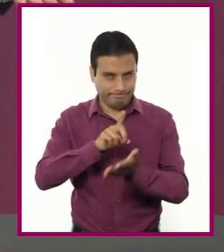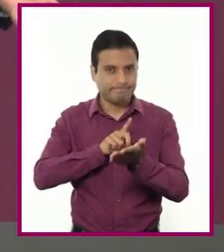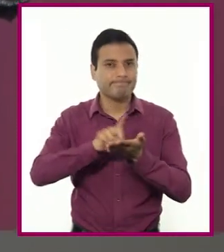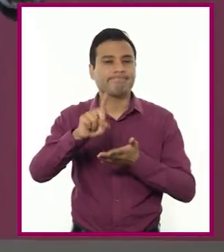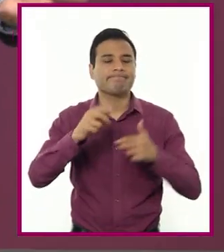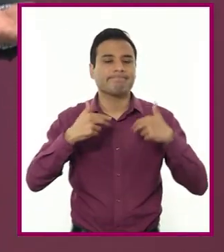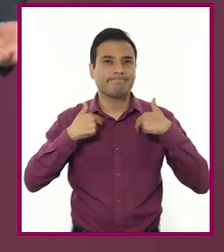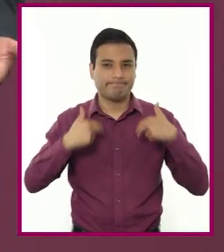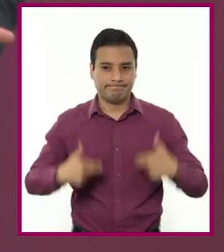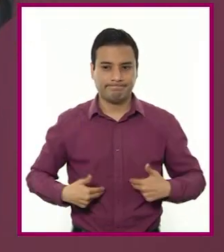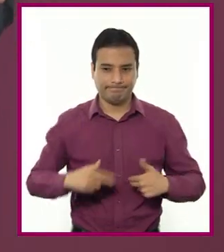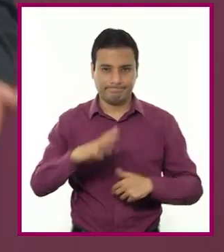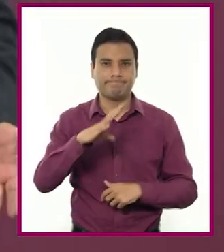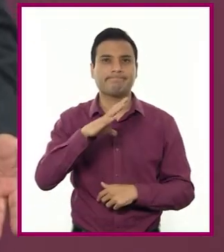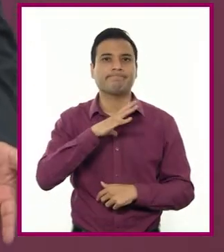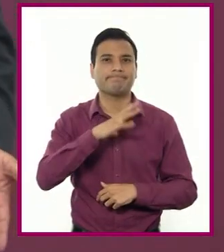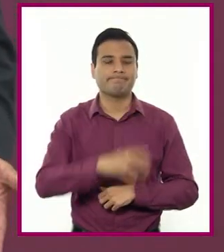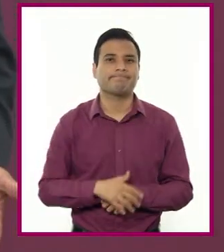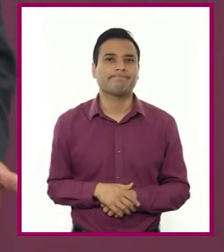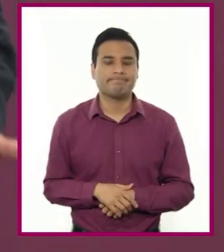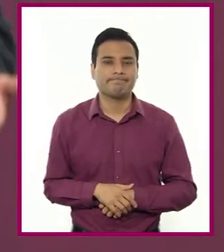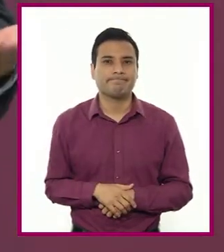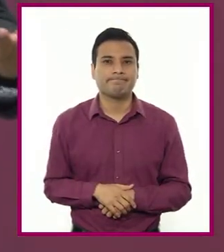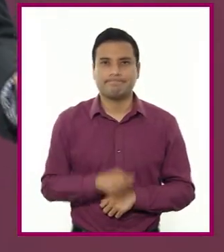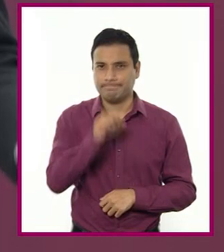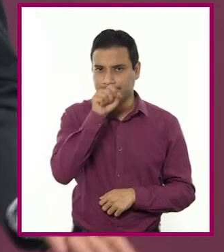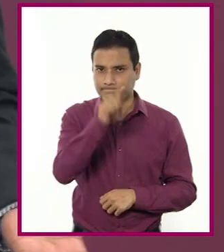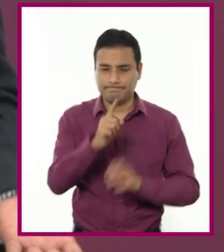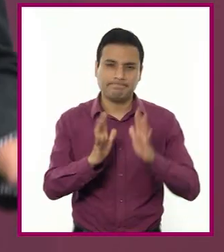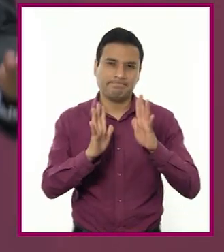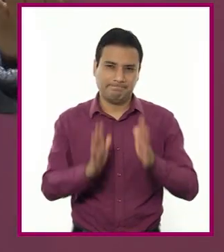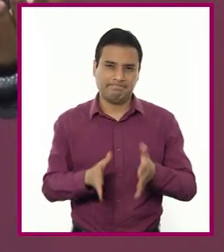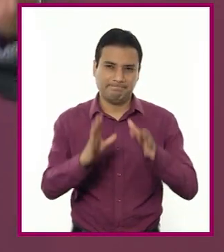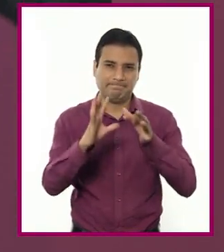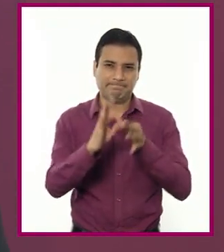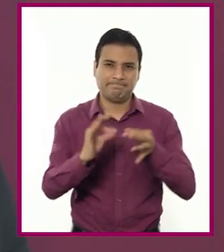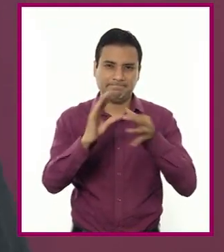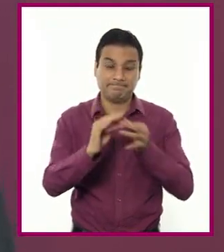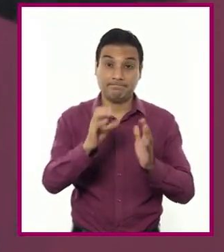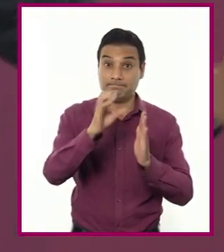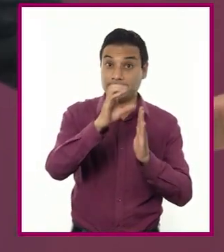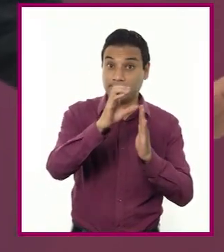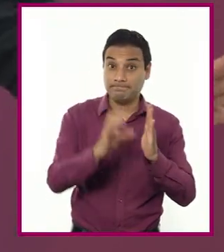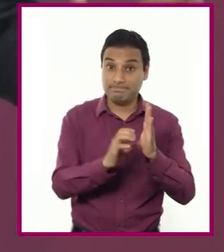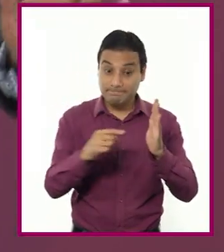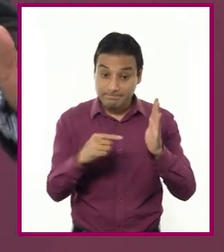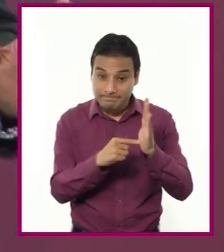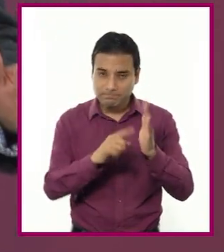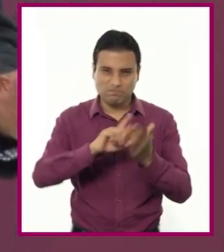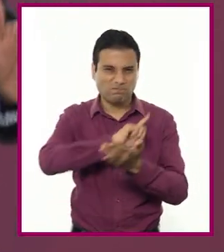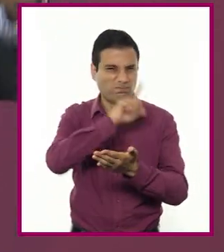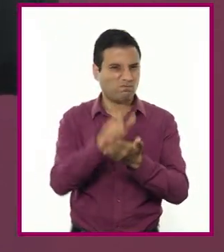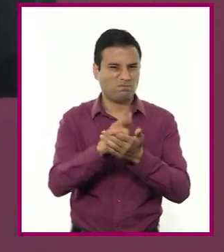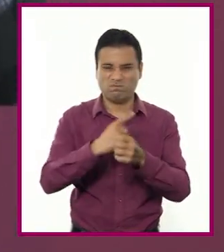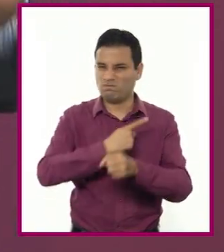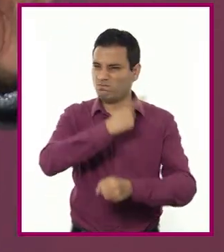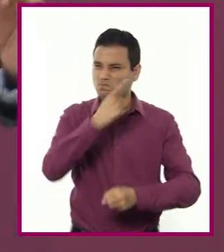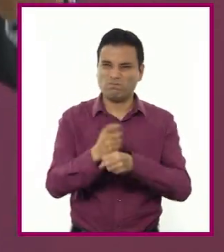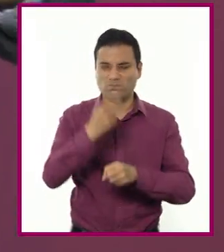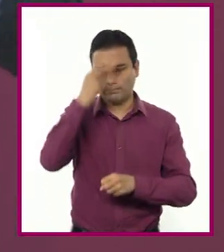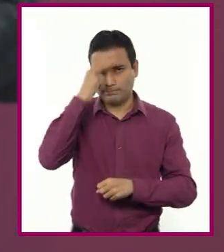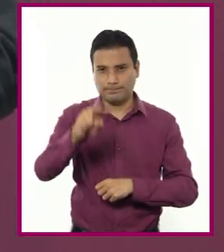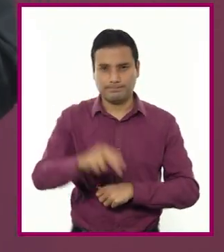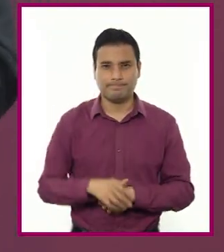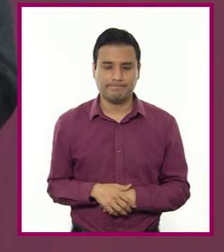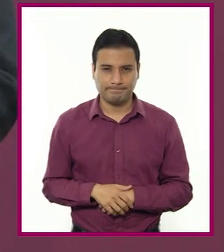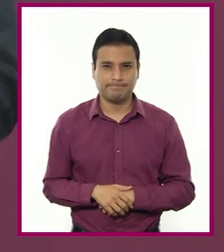derechos humanos y llegamos a la conclusión de que la Constitución es la ley suprema de la nación que